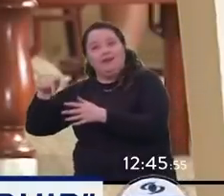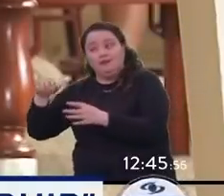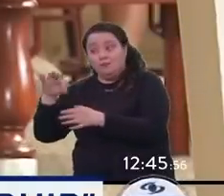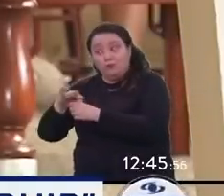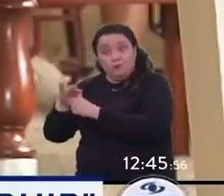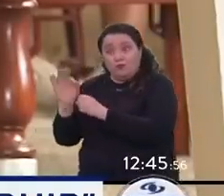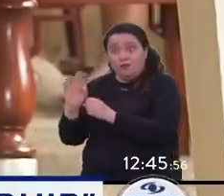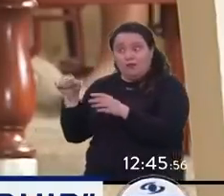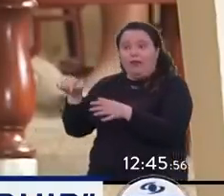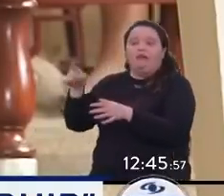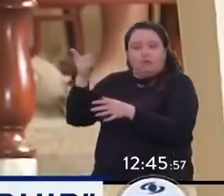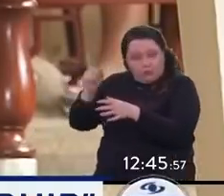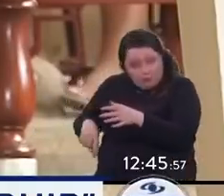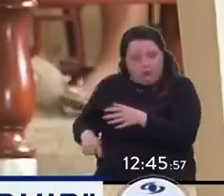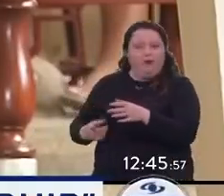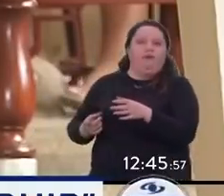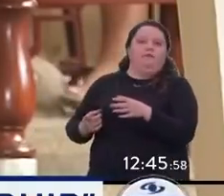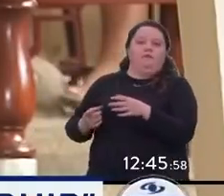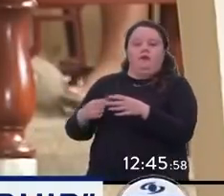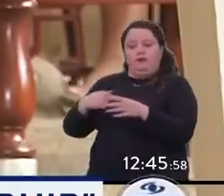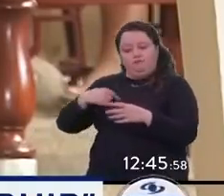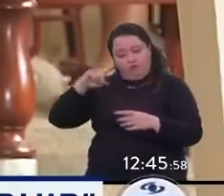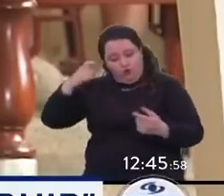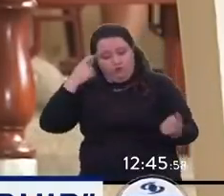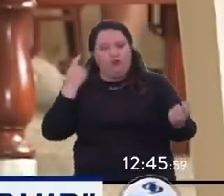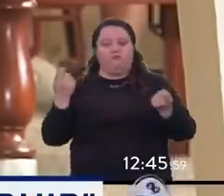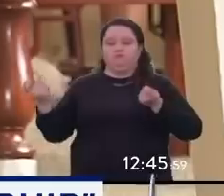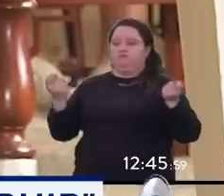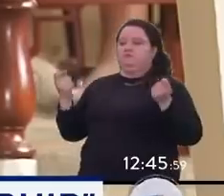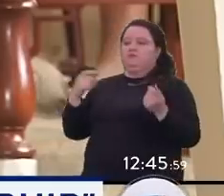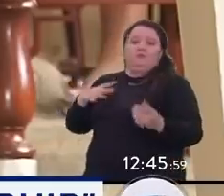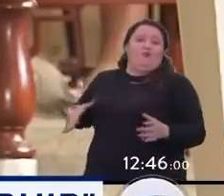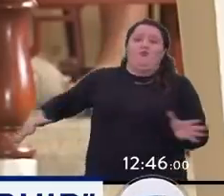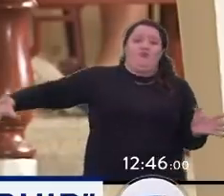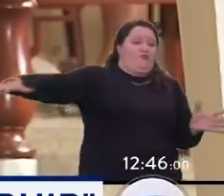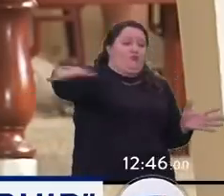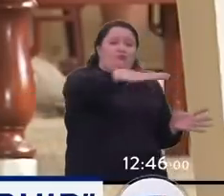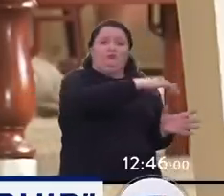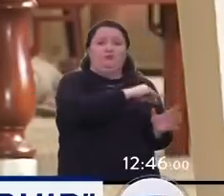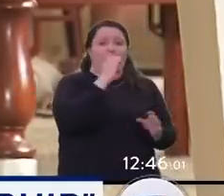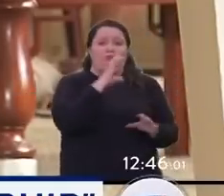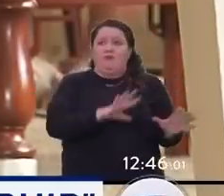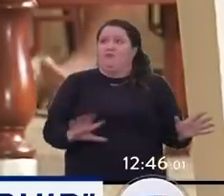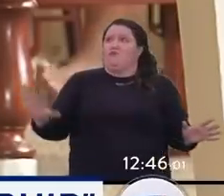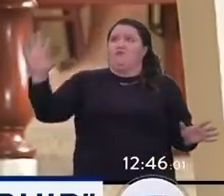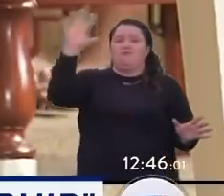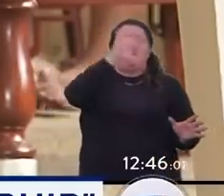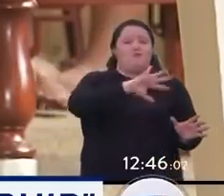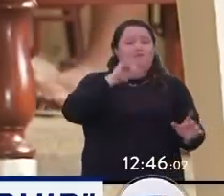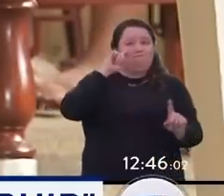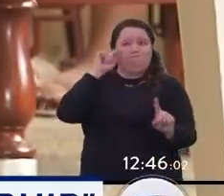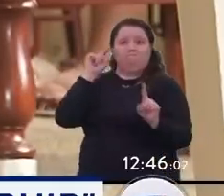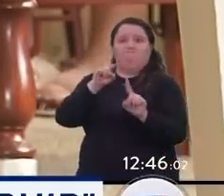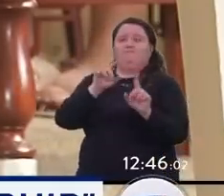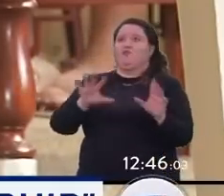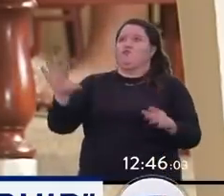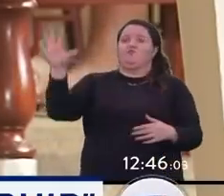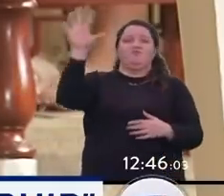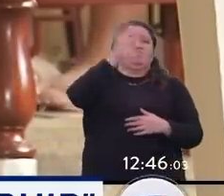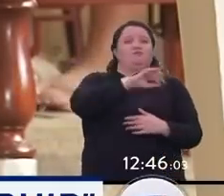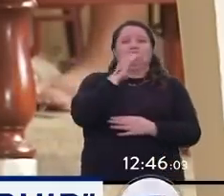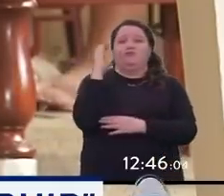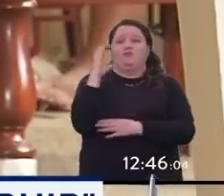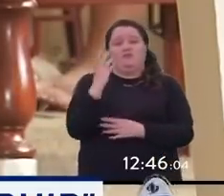número importante también es que estamos aquí, es por todos, por toda Colombia y pues